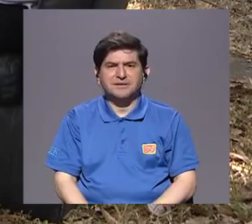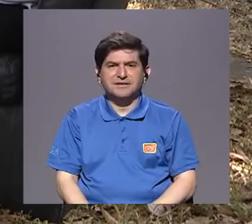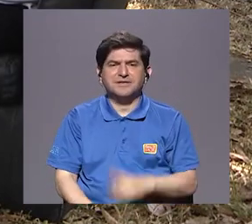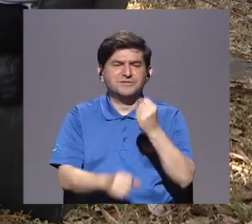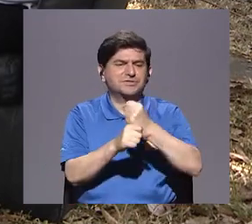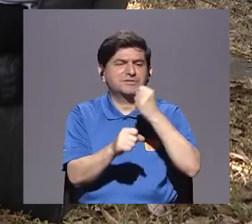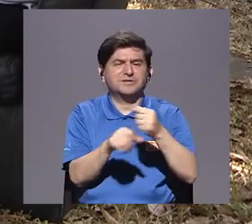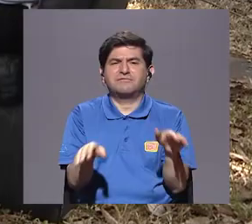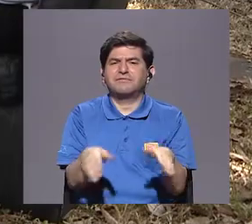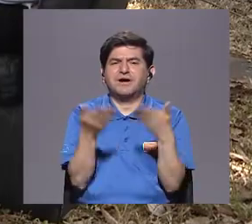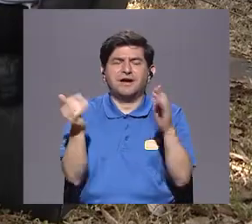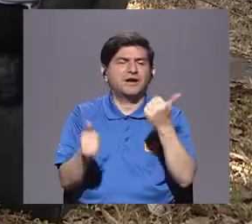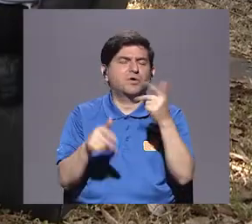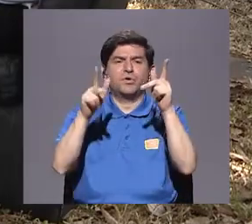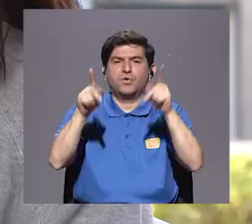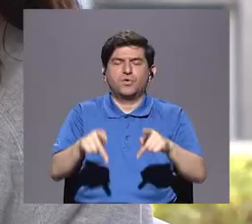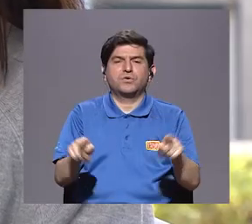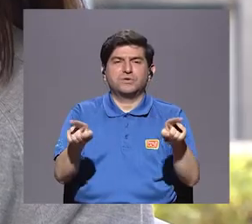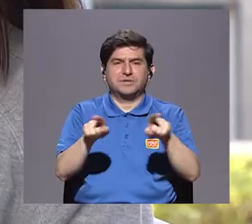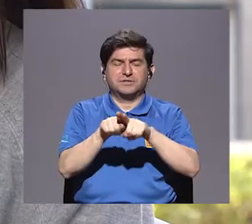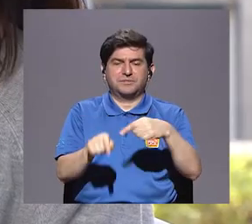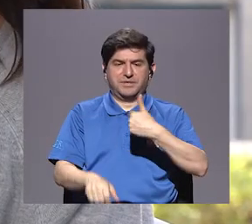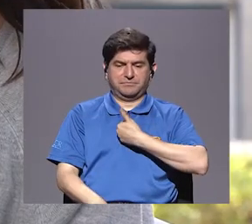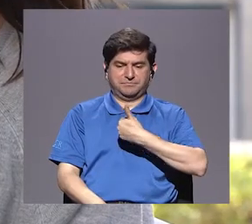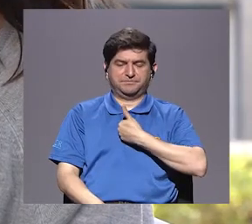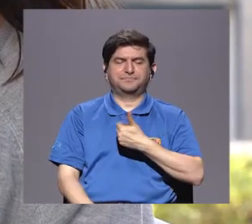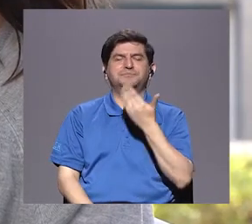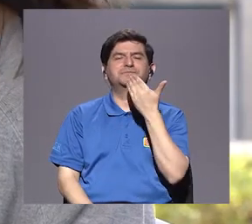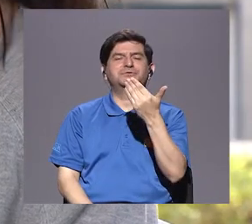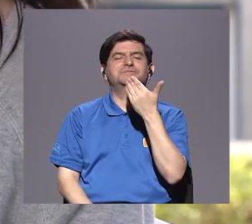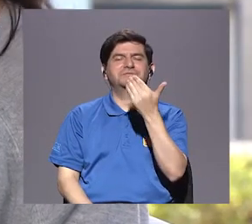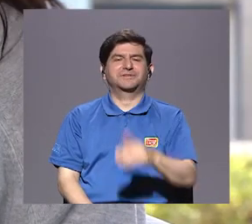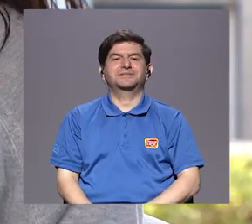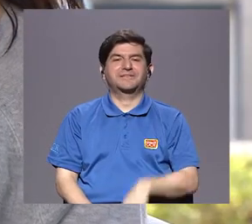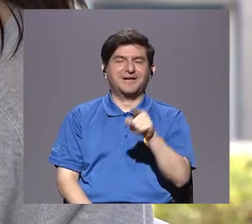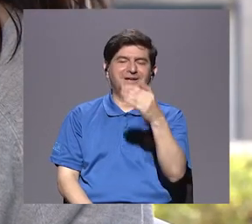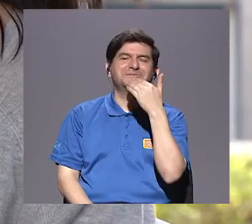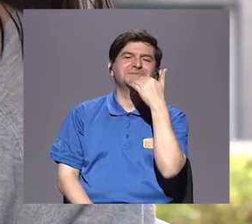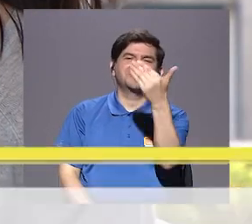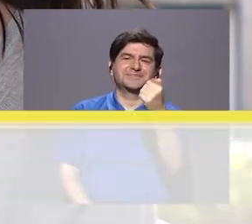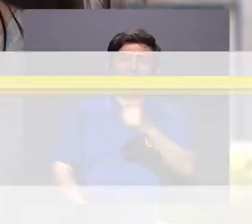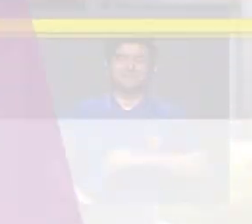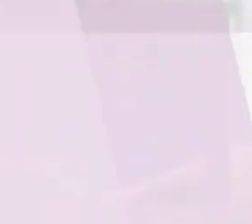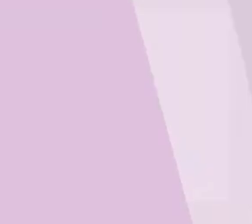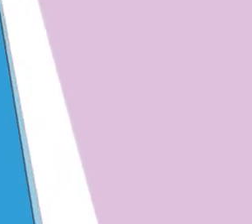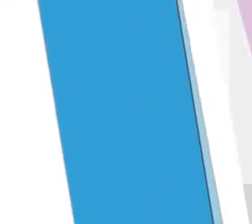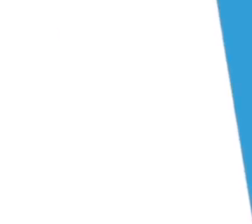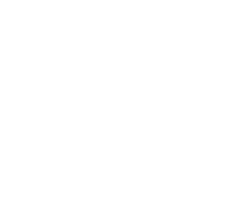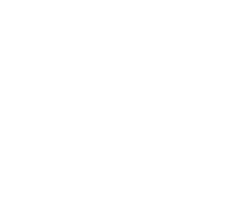cómo trabajarlo con las demás personas y con una misma. Muchísimas gracias. A usted las gracias.